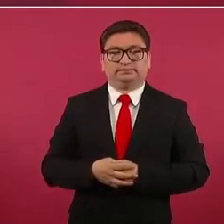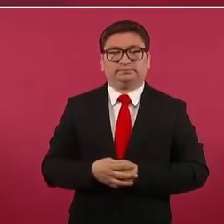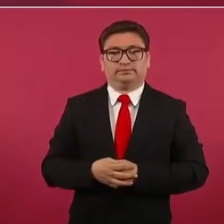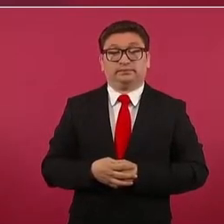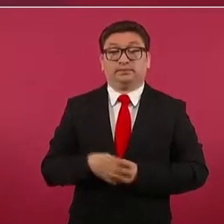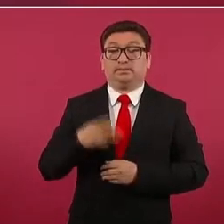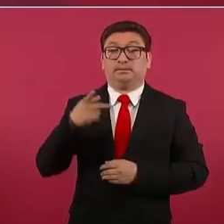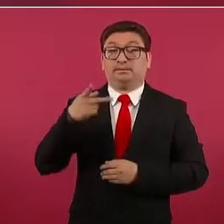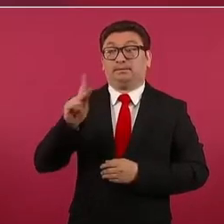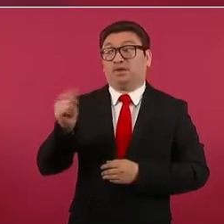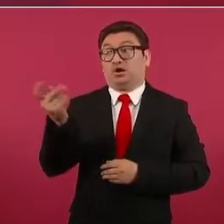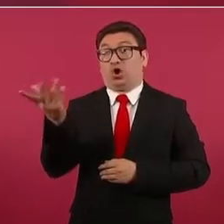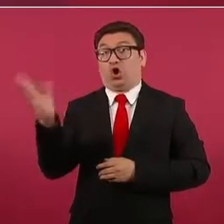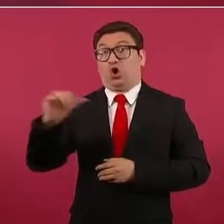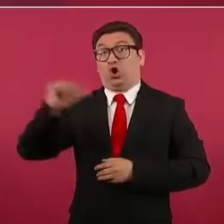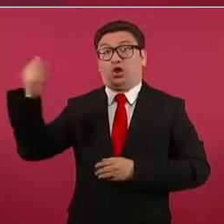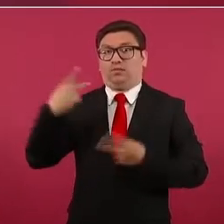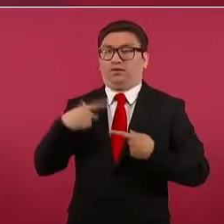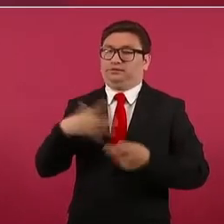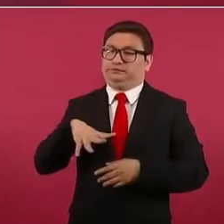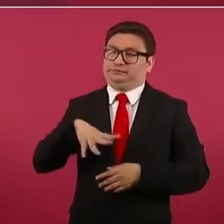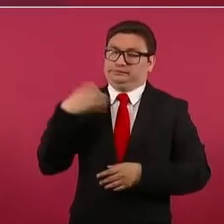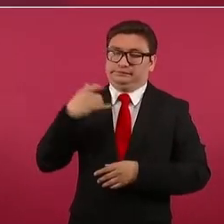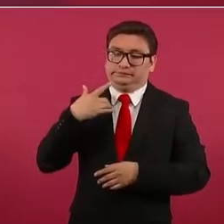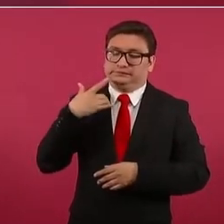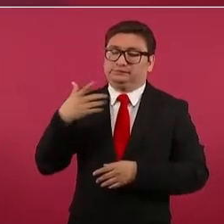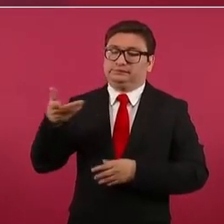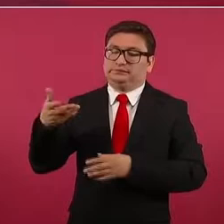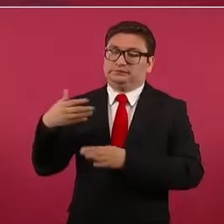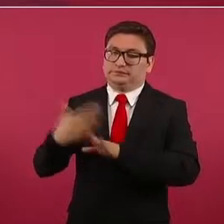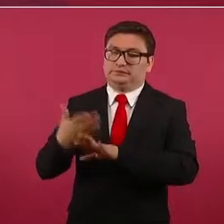pero abusan todos ellos.